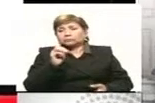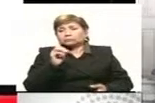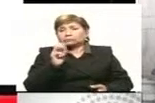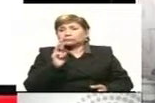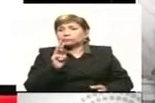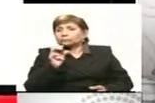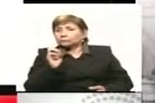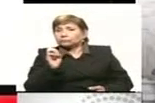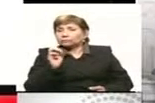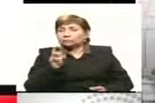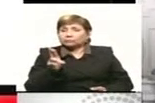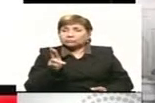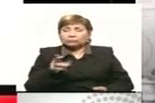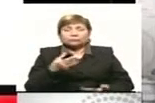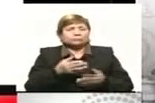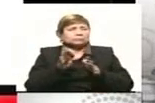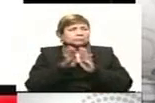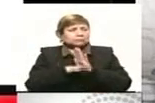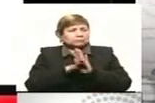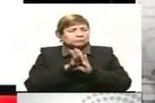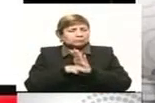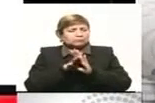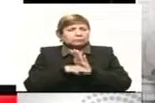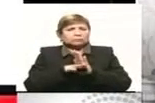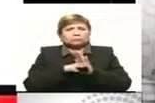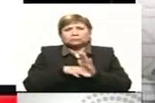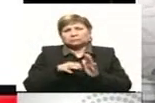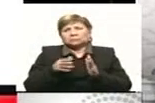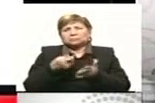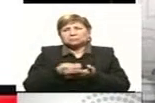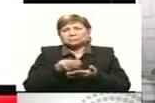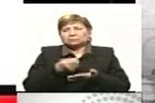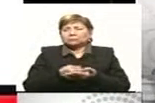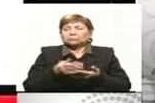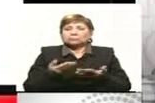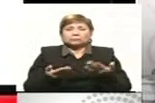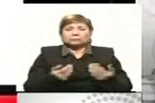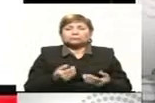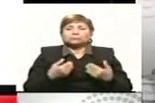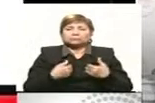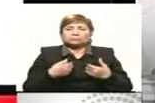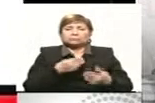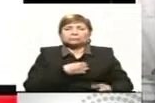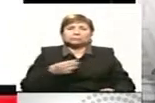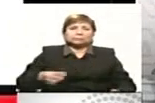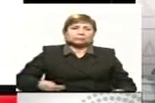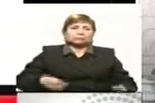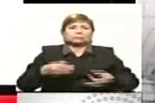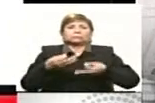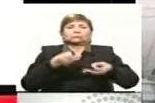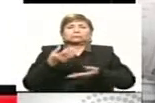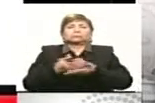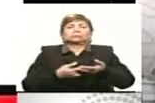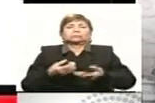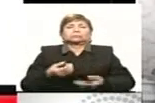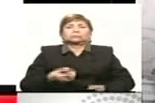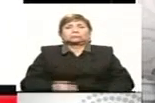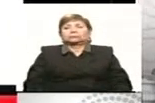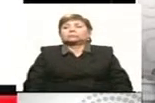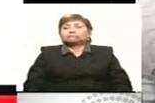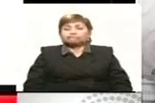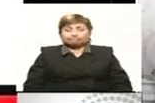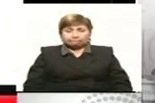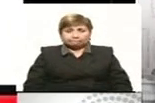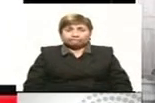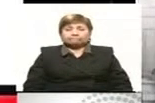inversiones, digamos, ya de menor, diversas, que está pensando realizar el Ministerio de Economía y Finanzas, ¿no?